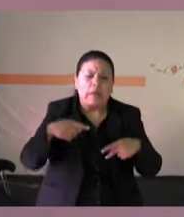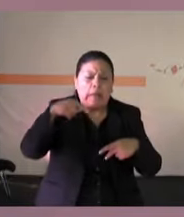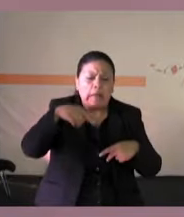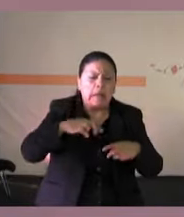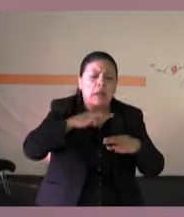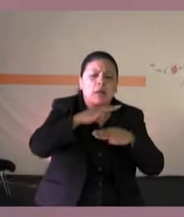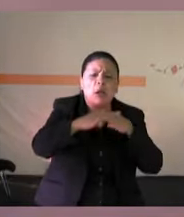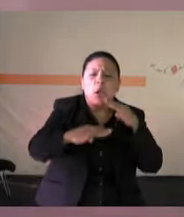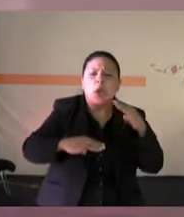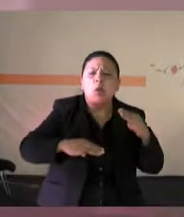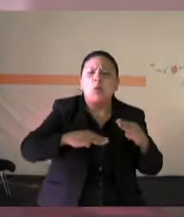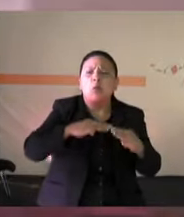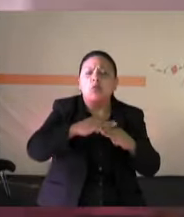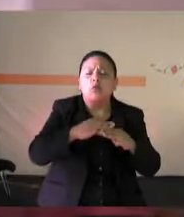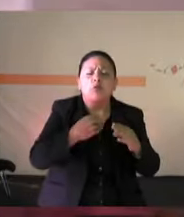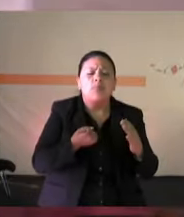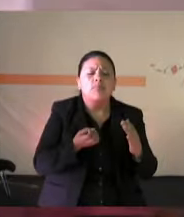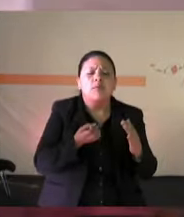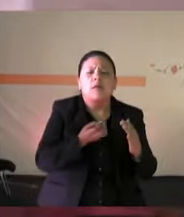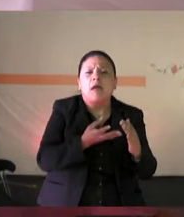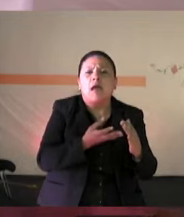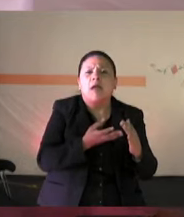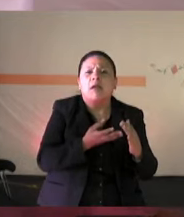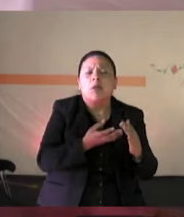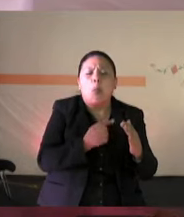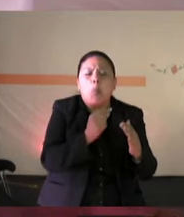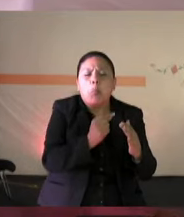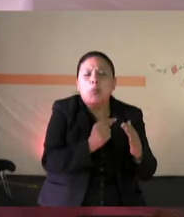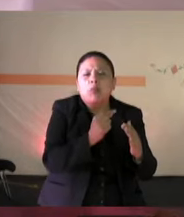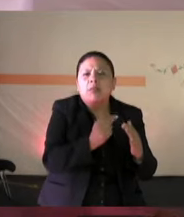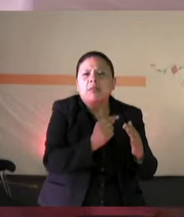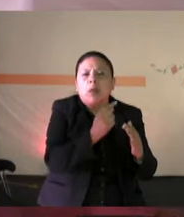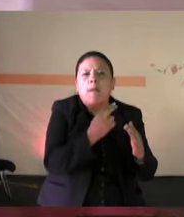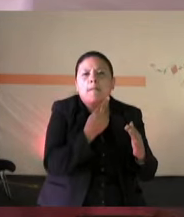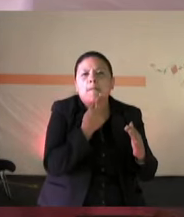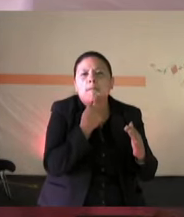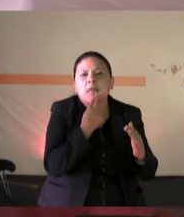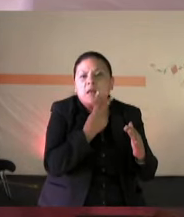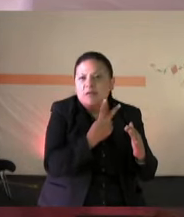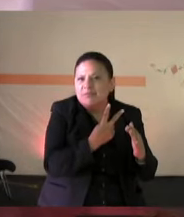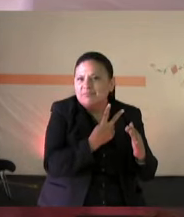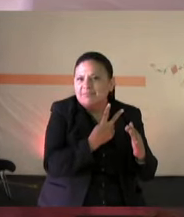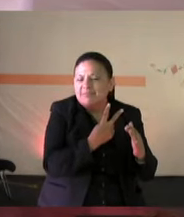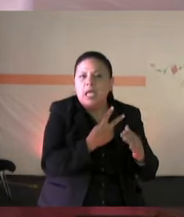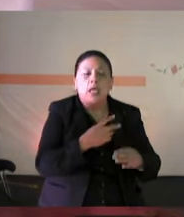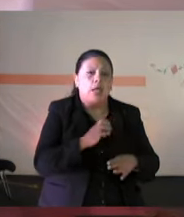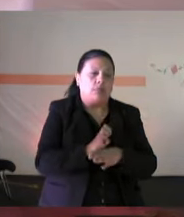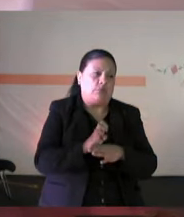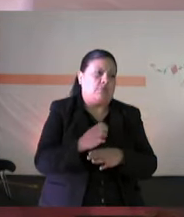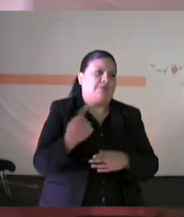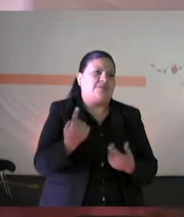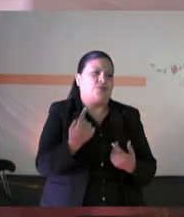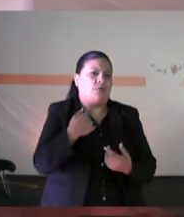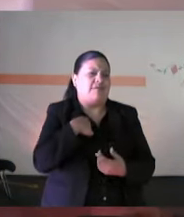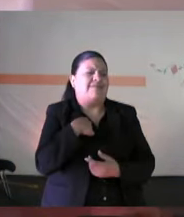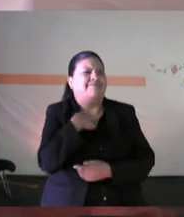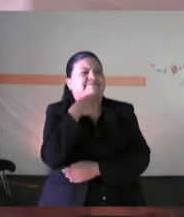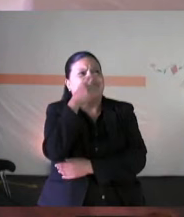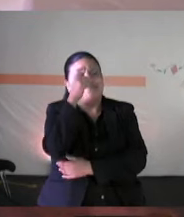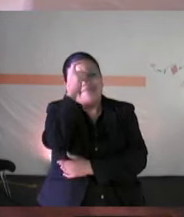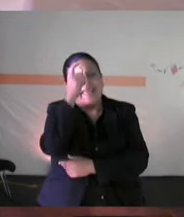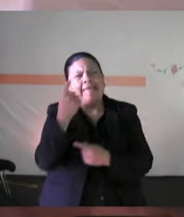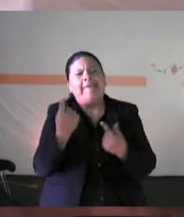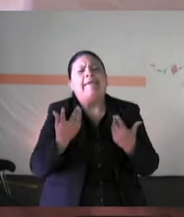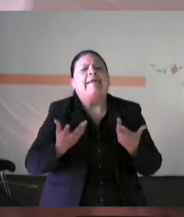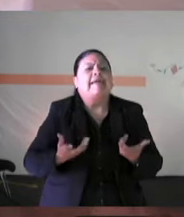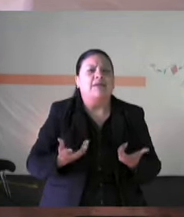un poquititito mejor. Y entonces, ¿qué hago? Decía yo. Si lo único